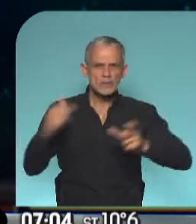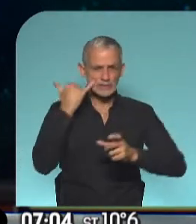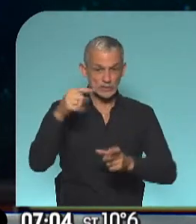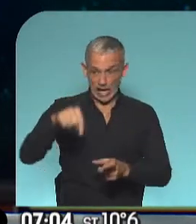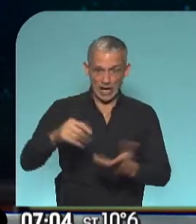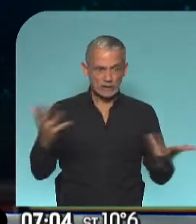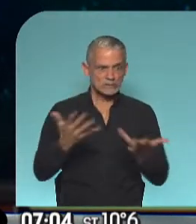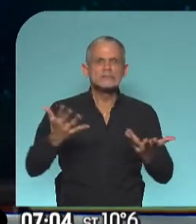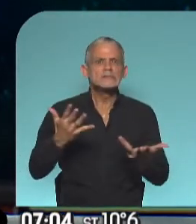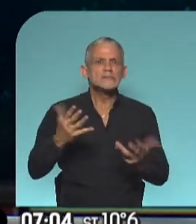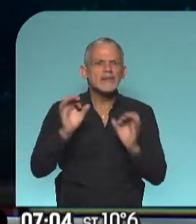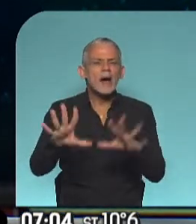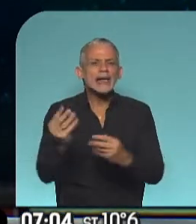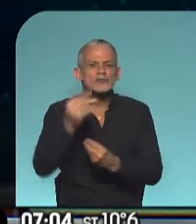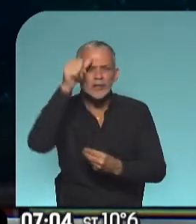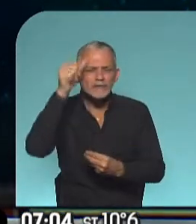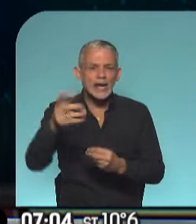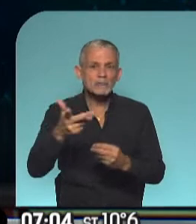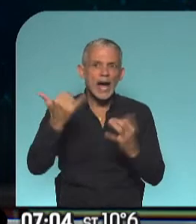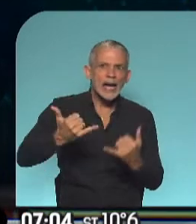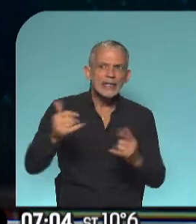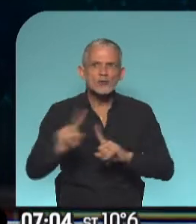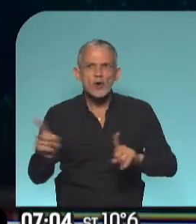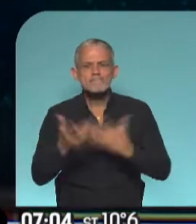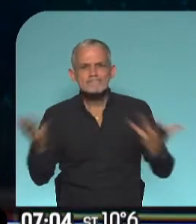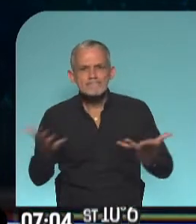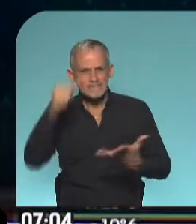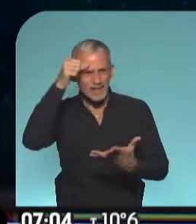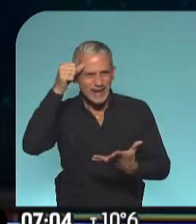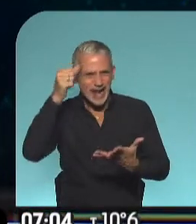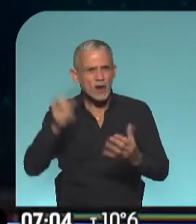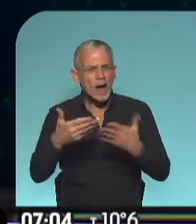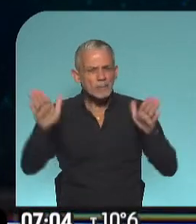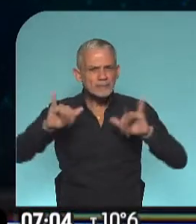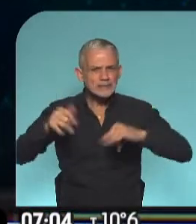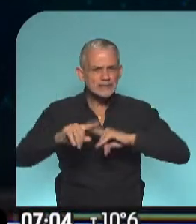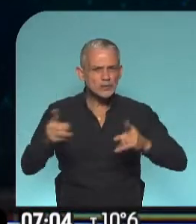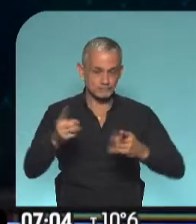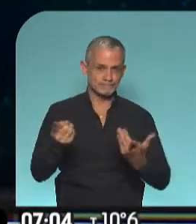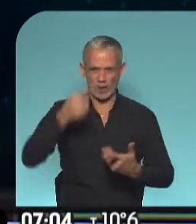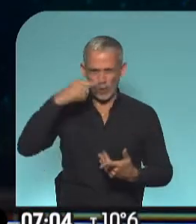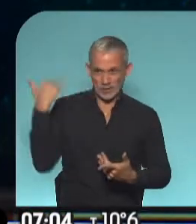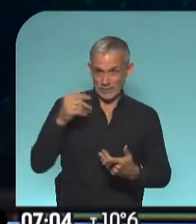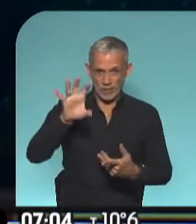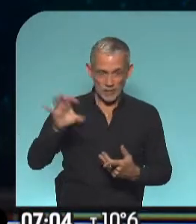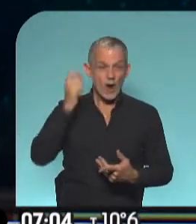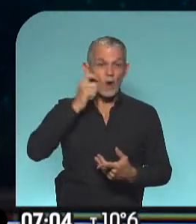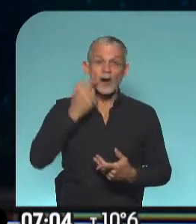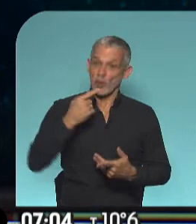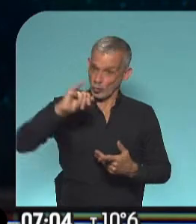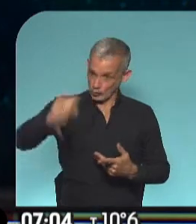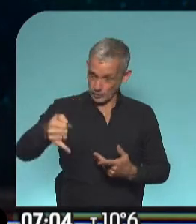estarán preguntando, bueno, ¿y las vacaciones? ¿Habrá o no temporada de verano? En las últimas horas en la provincia de Buenos Aires el gobernador dijo que